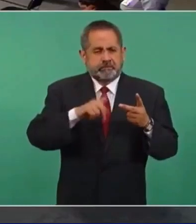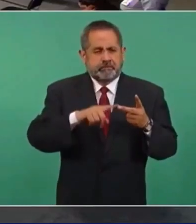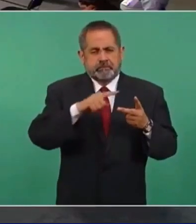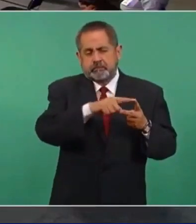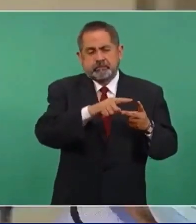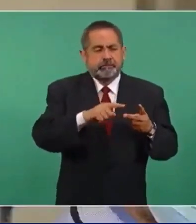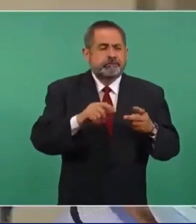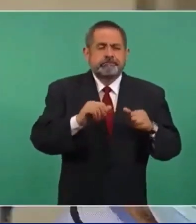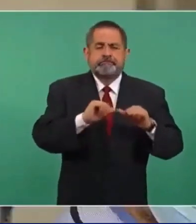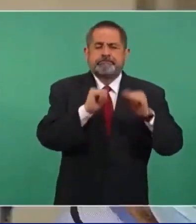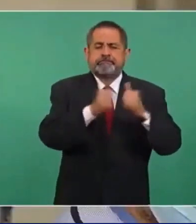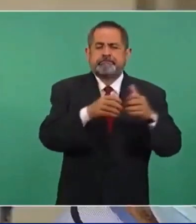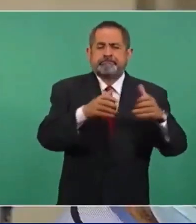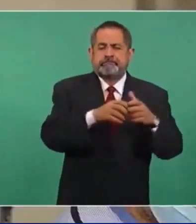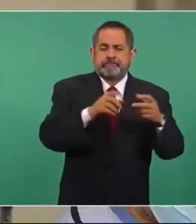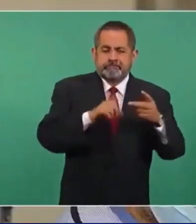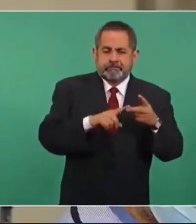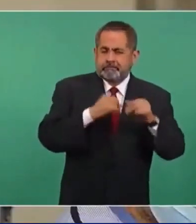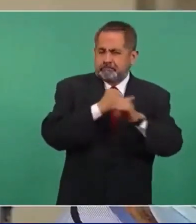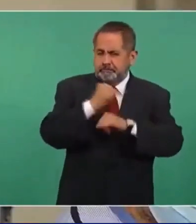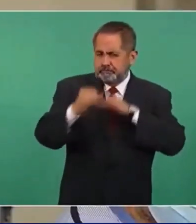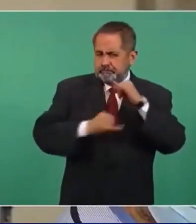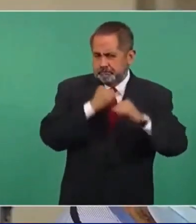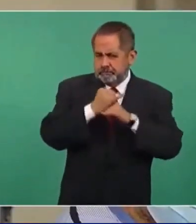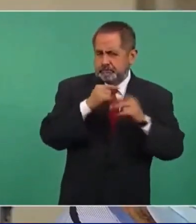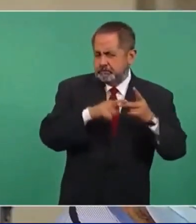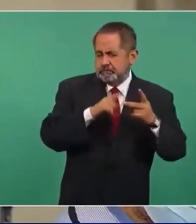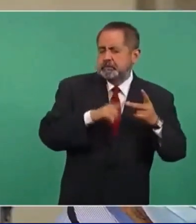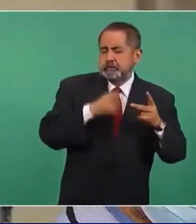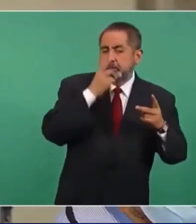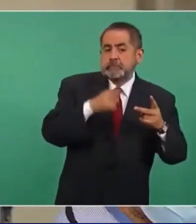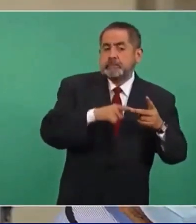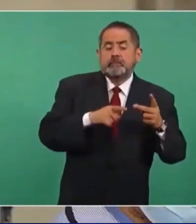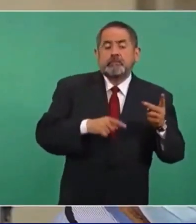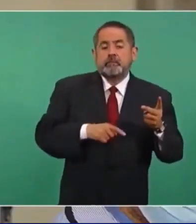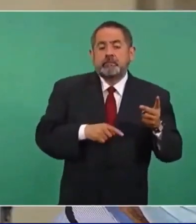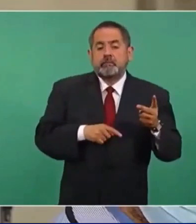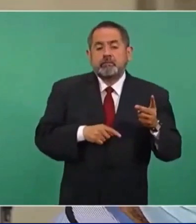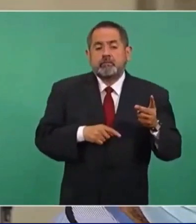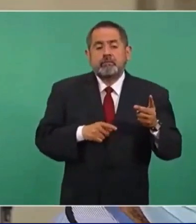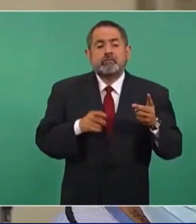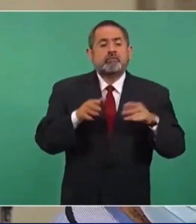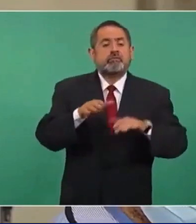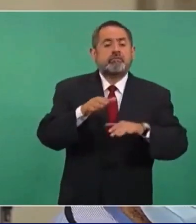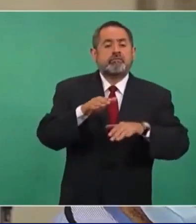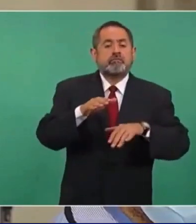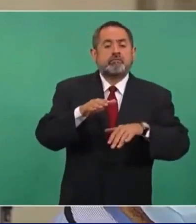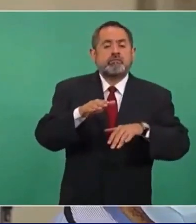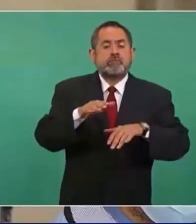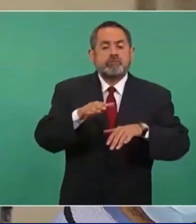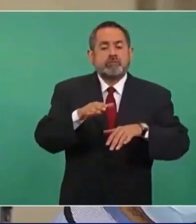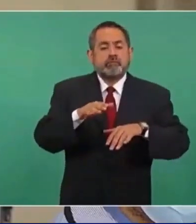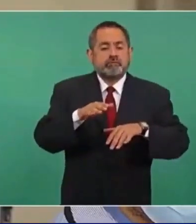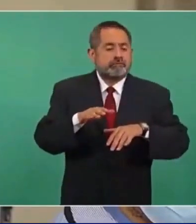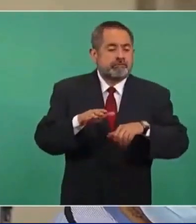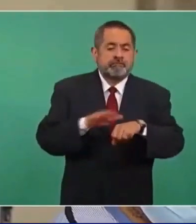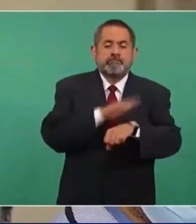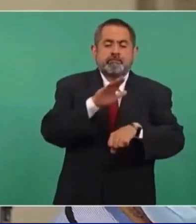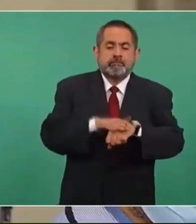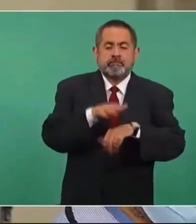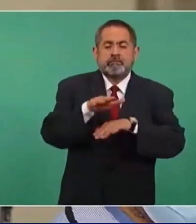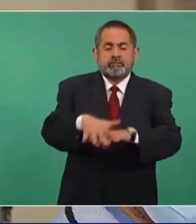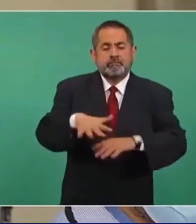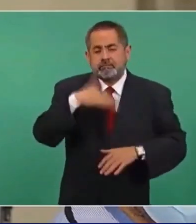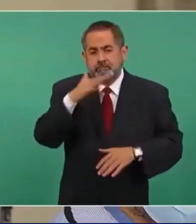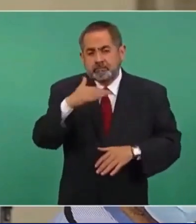de una organización internacional independiente y que tiene que ver con la calificación o la medición de corrupción.